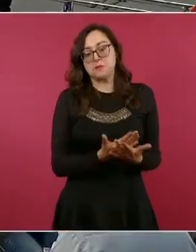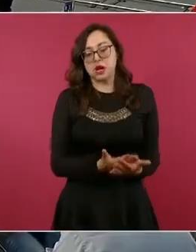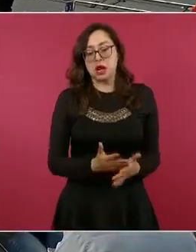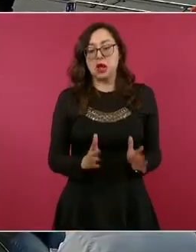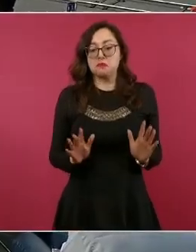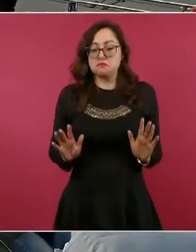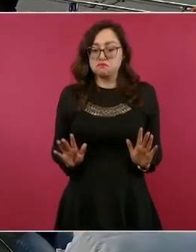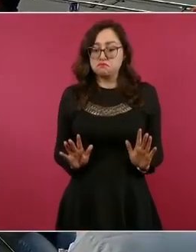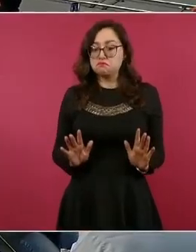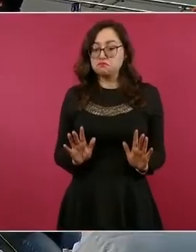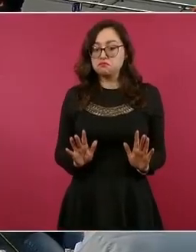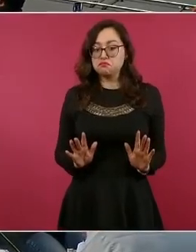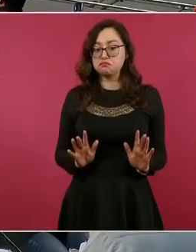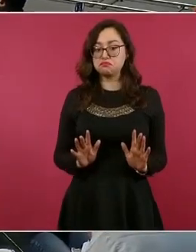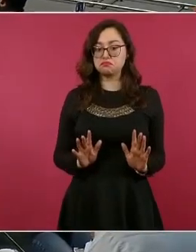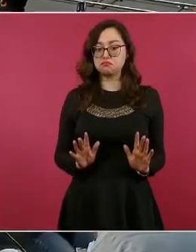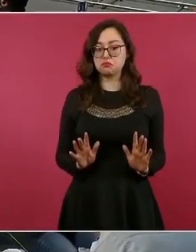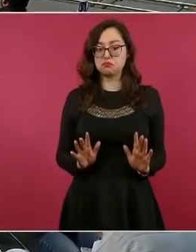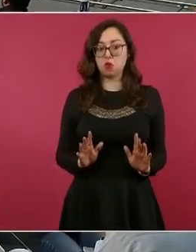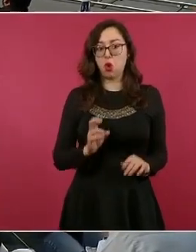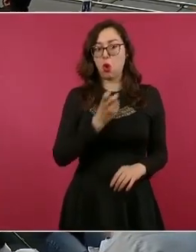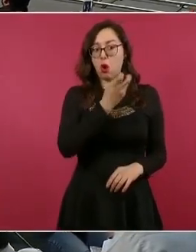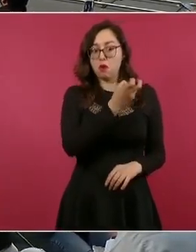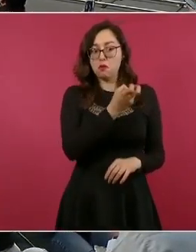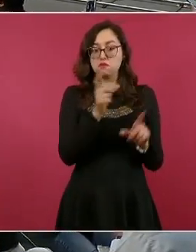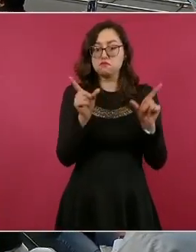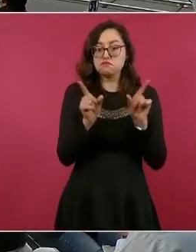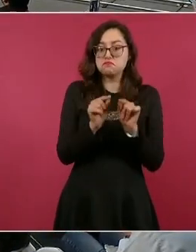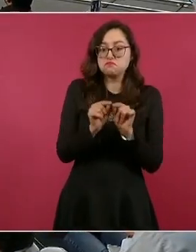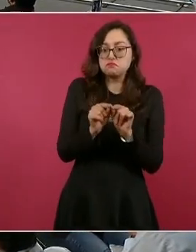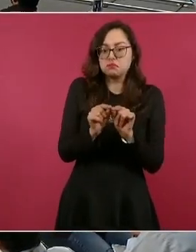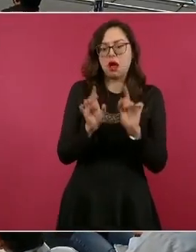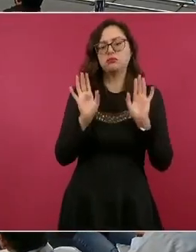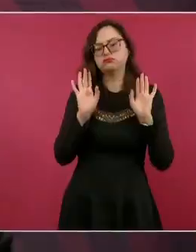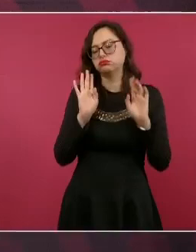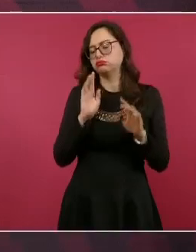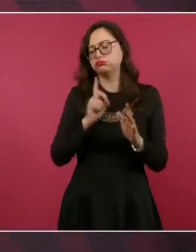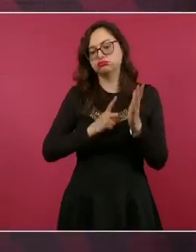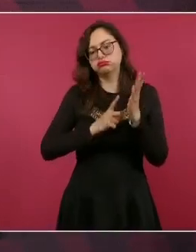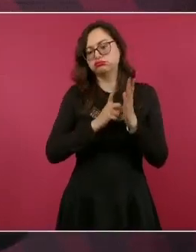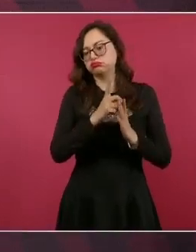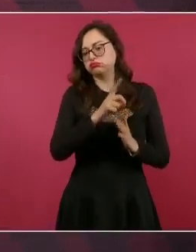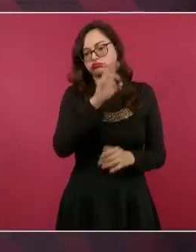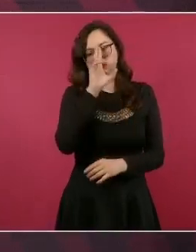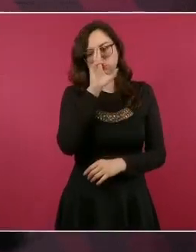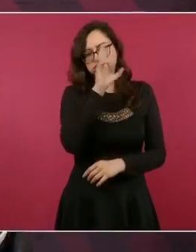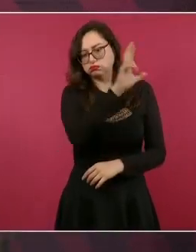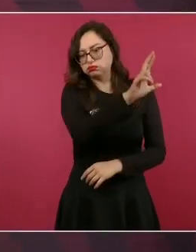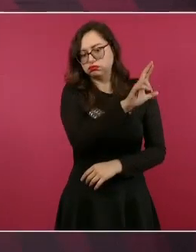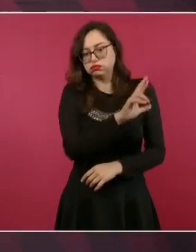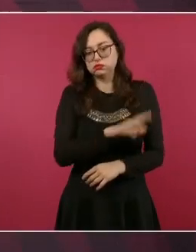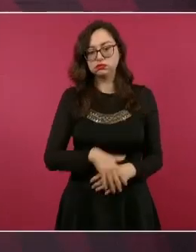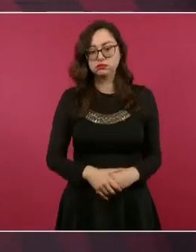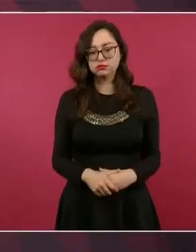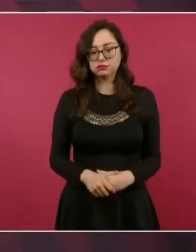rectifiquen, o están en su derecho de no hacerlo. Y no hay